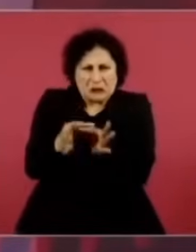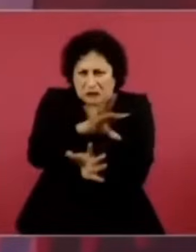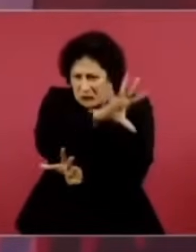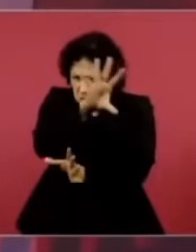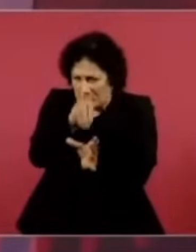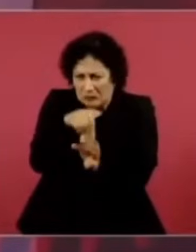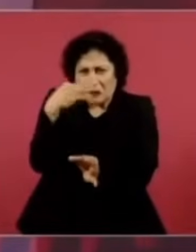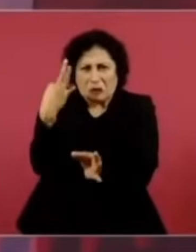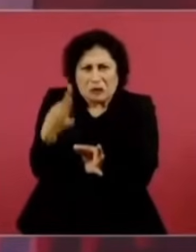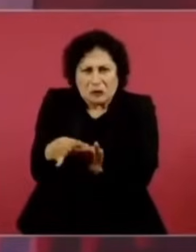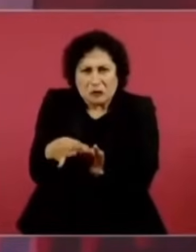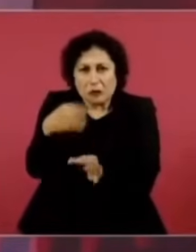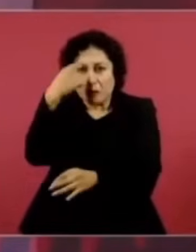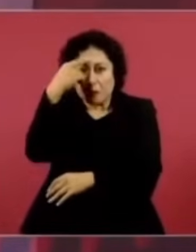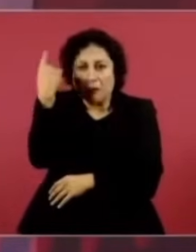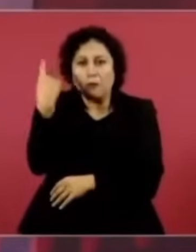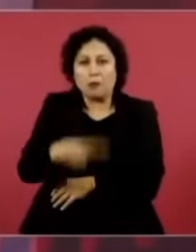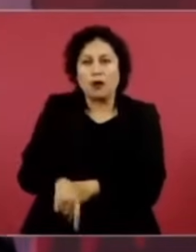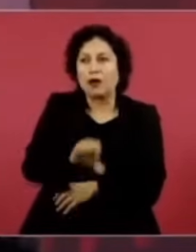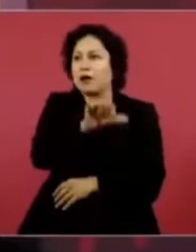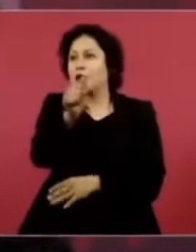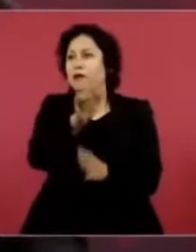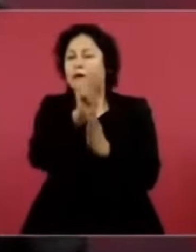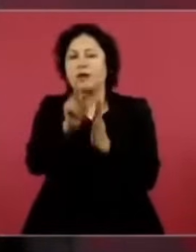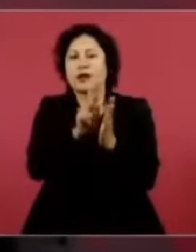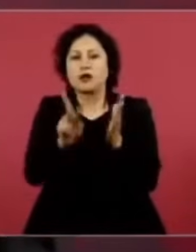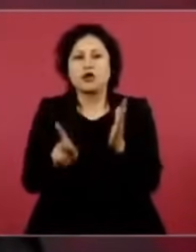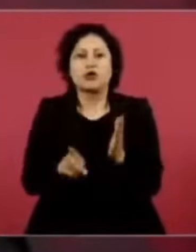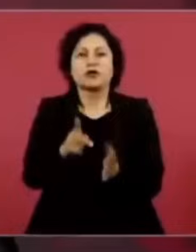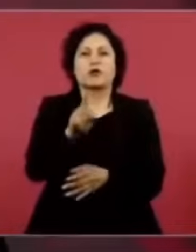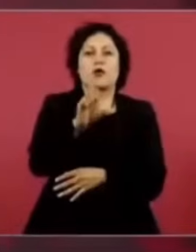Reforma, ¿no? O López Dóriga no vayan a